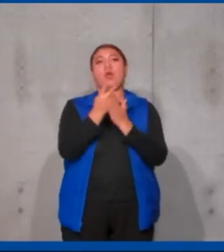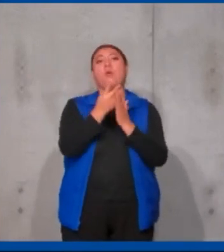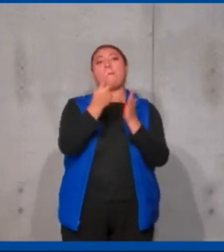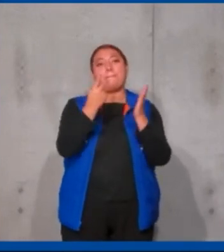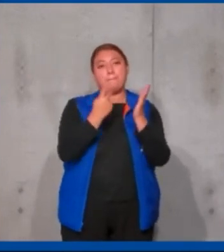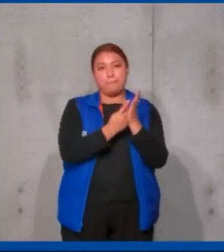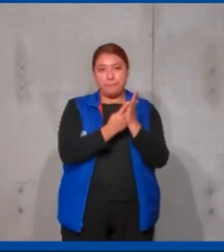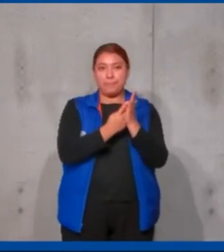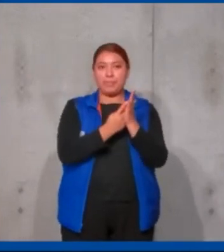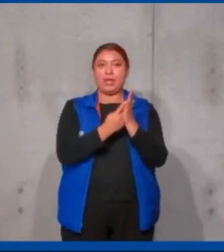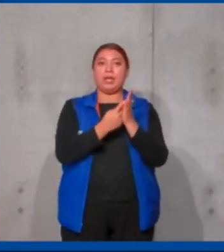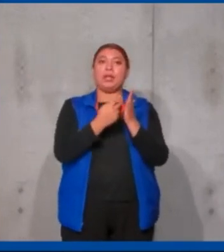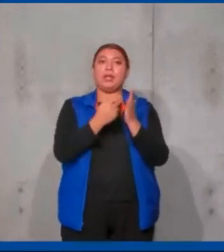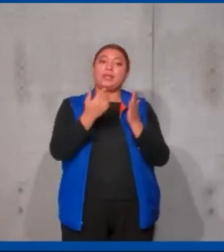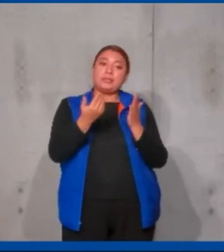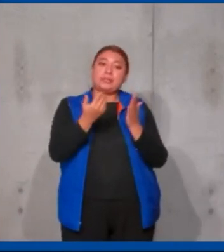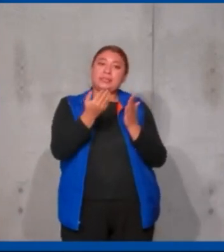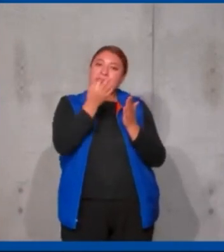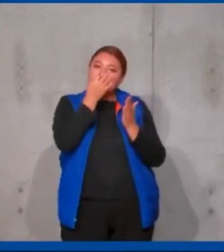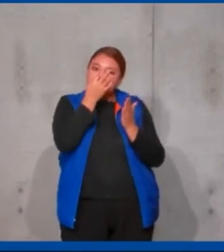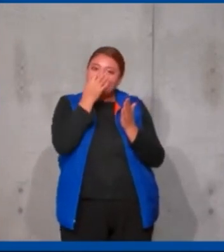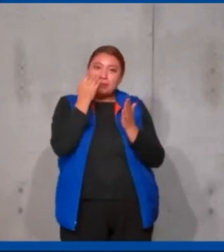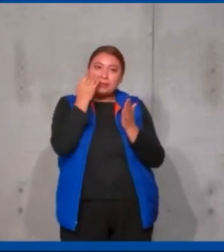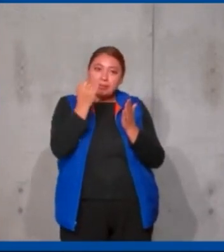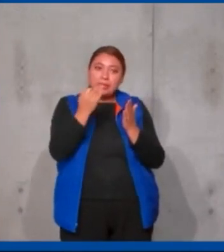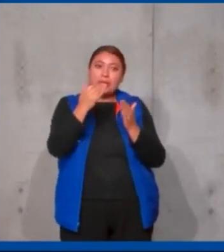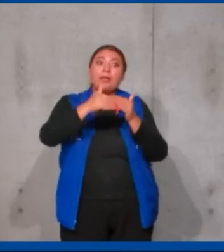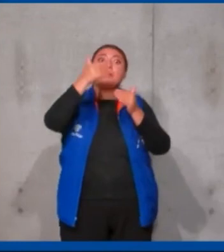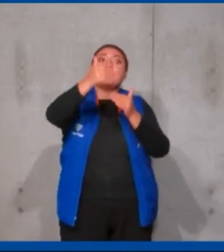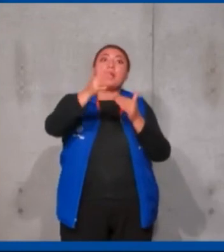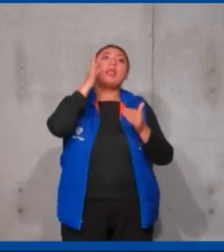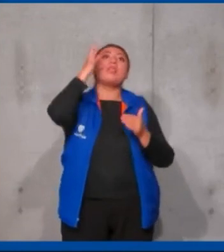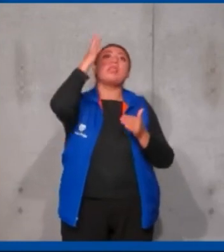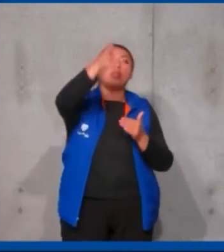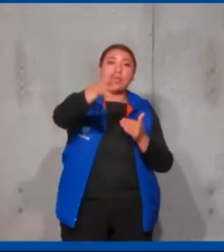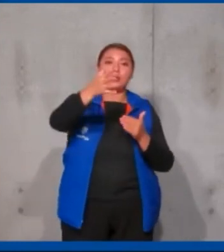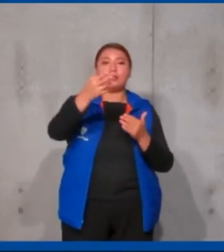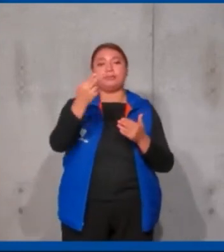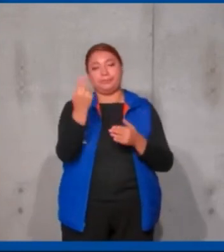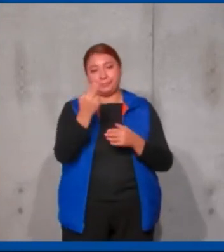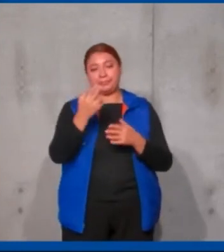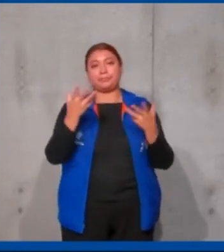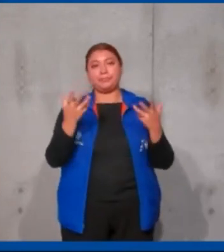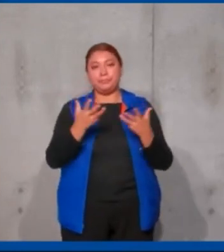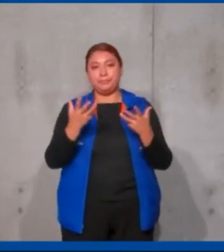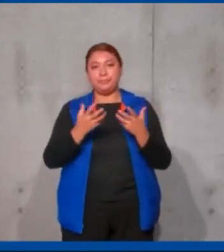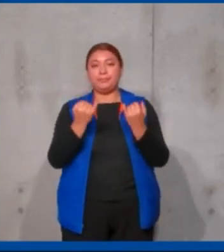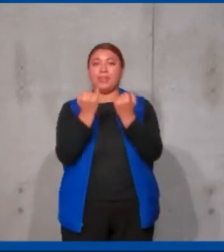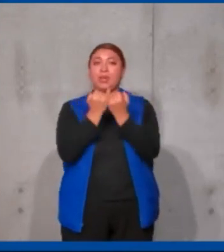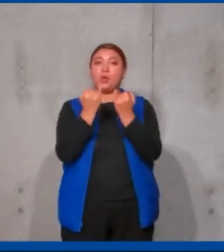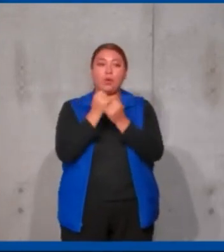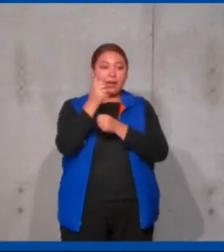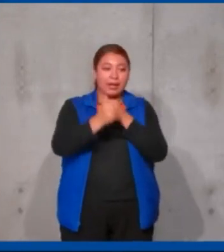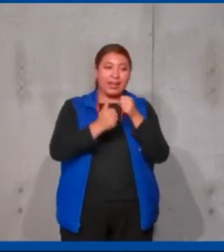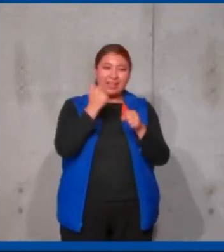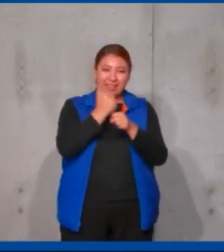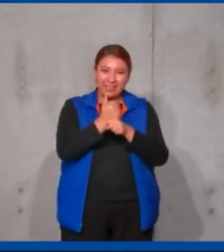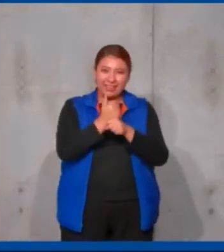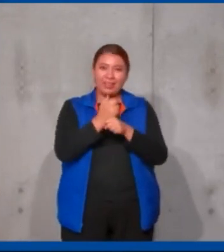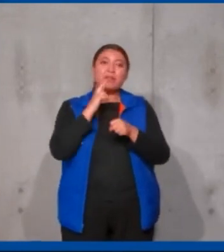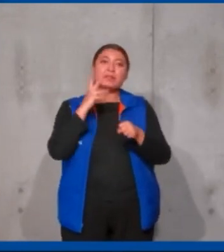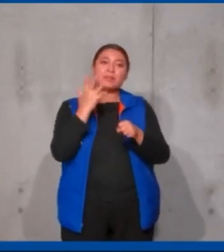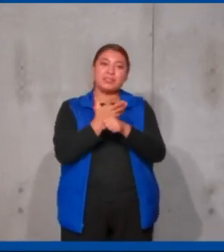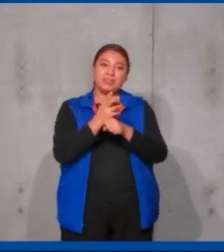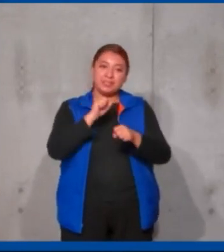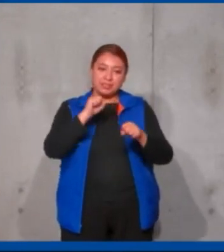irlo planeando, haciendo un plan a corto, a mediano y largo plazo. Integrar el presupuesto para el plan operativo anual de